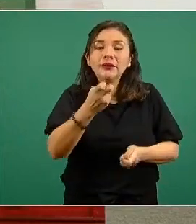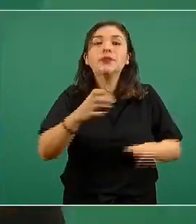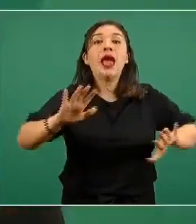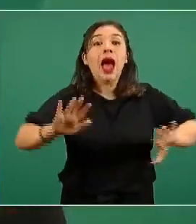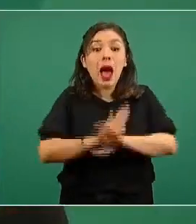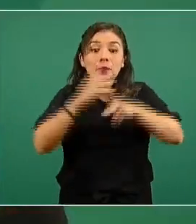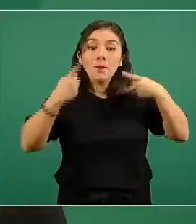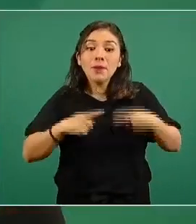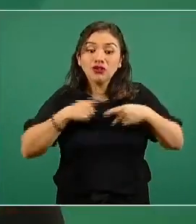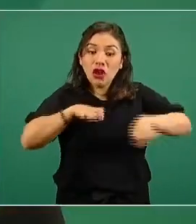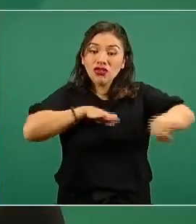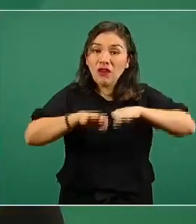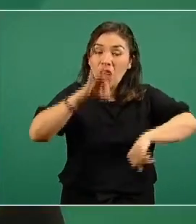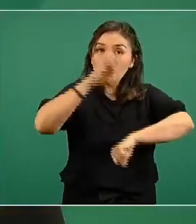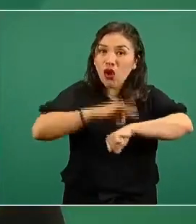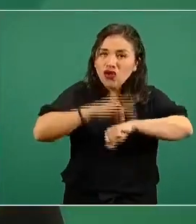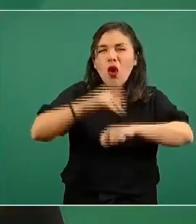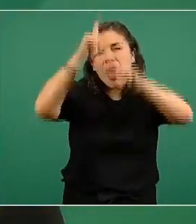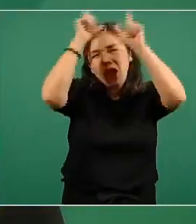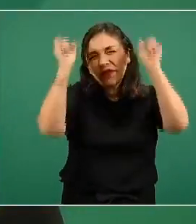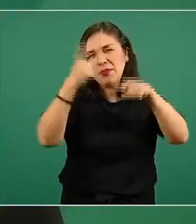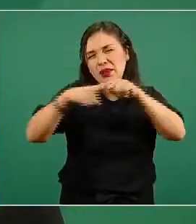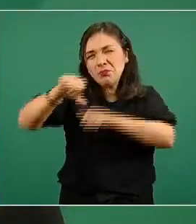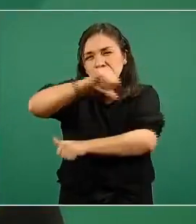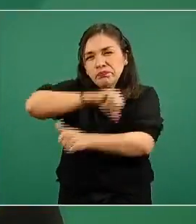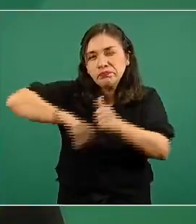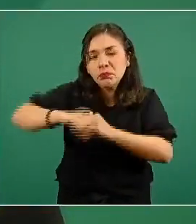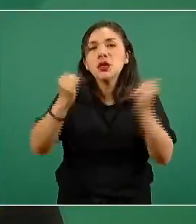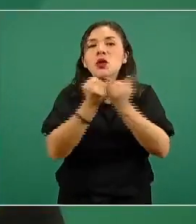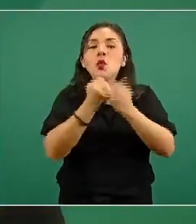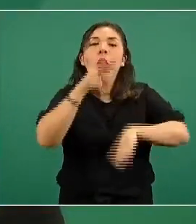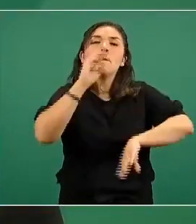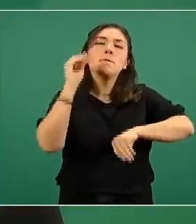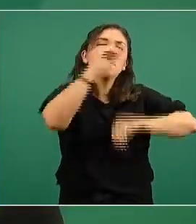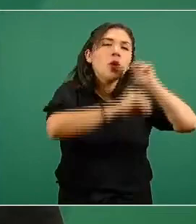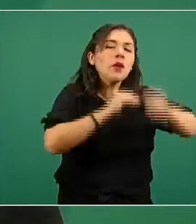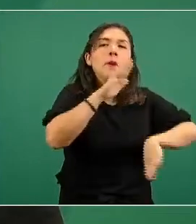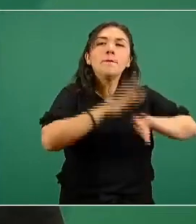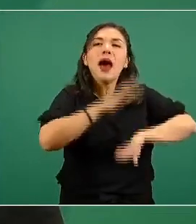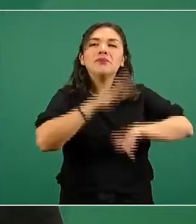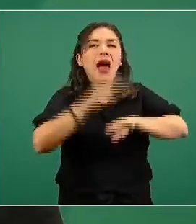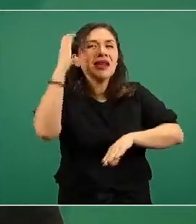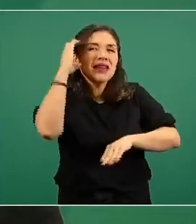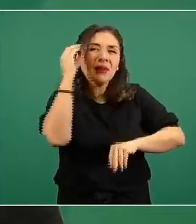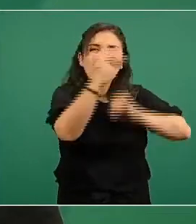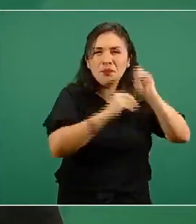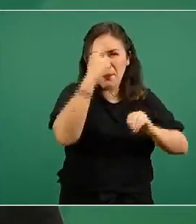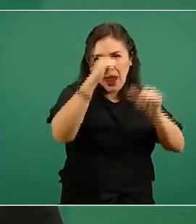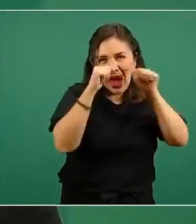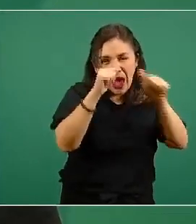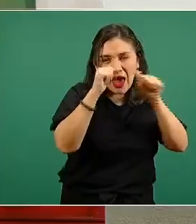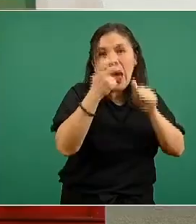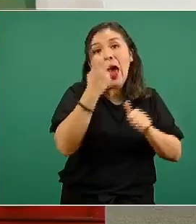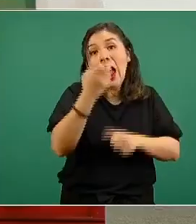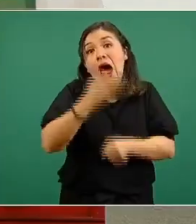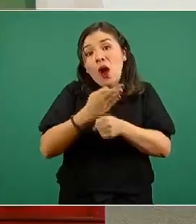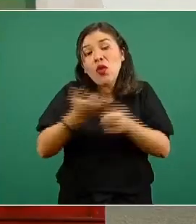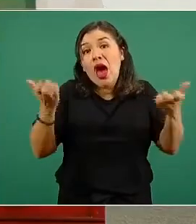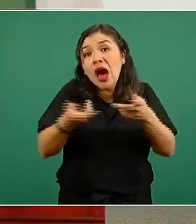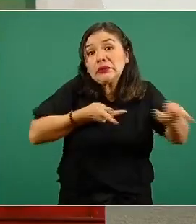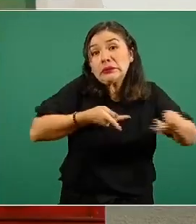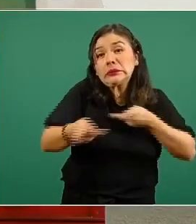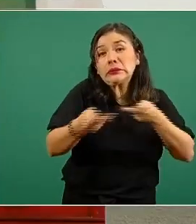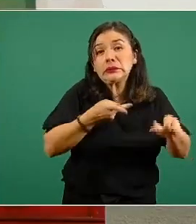personal y mayor capacidad hospitalaria es con lo que se está trabajando ahorita, y